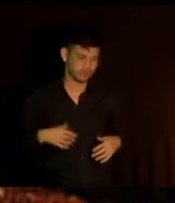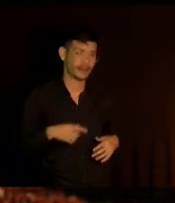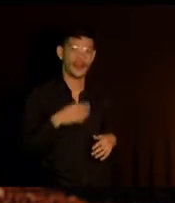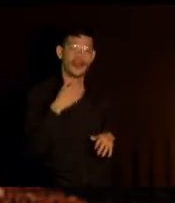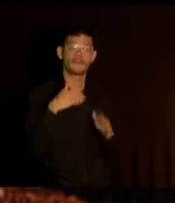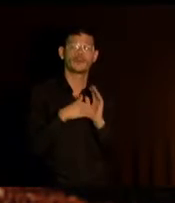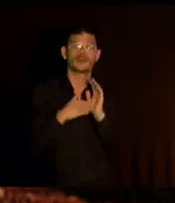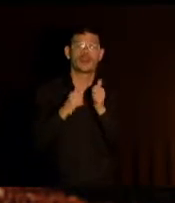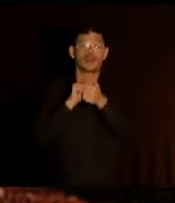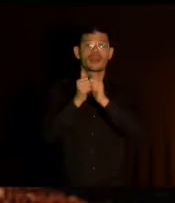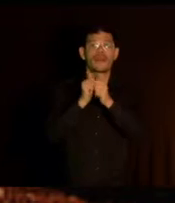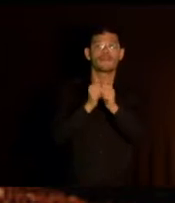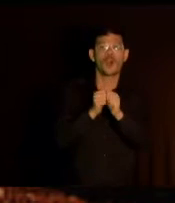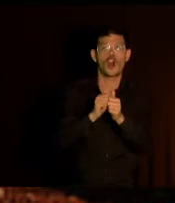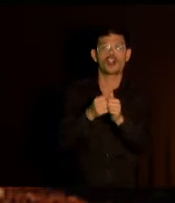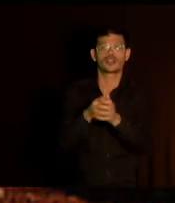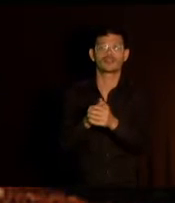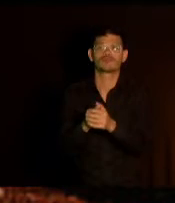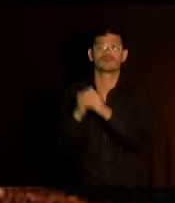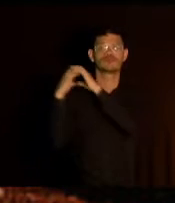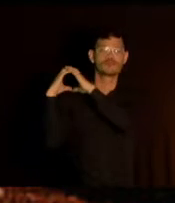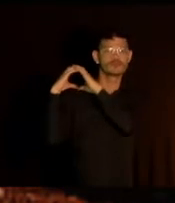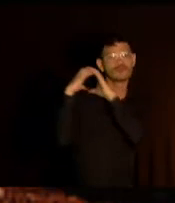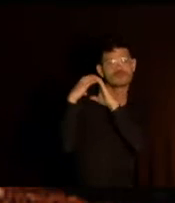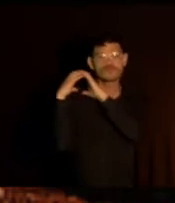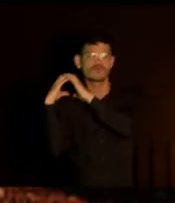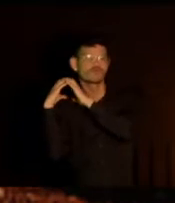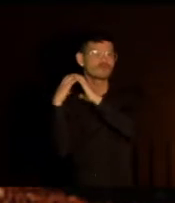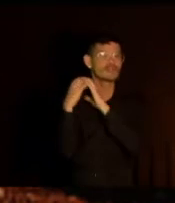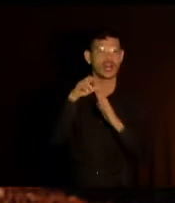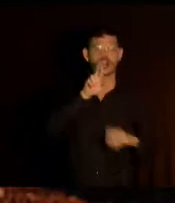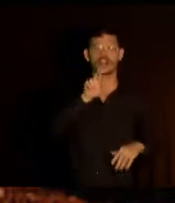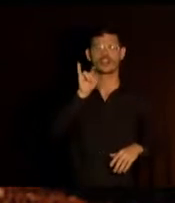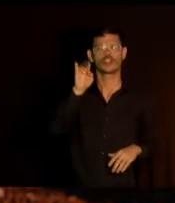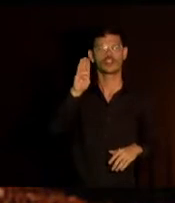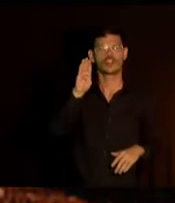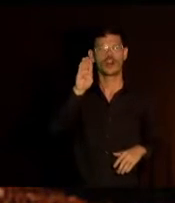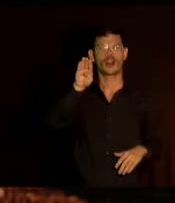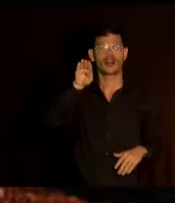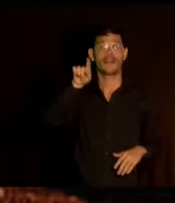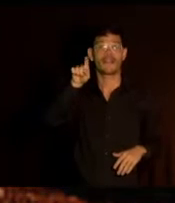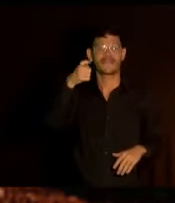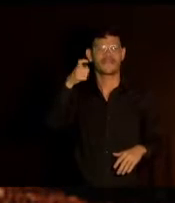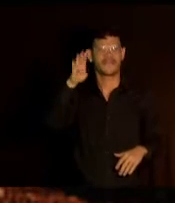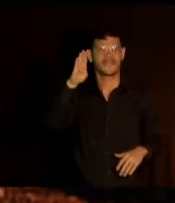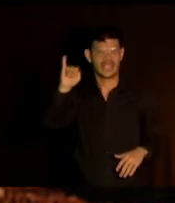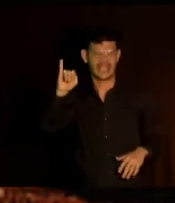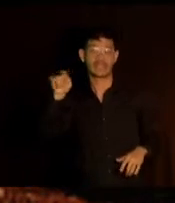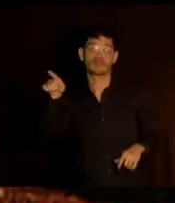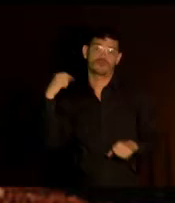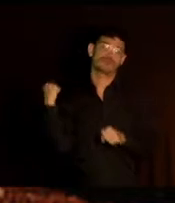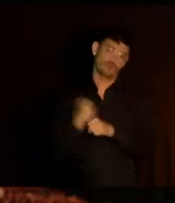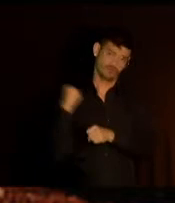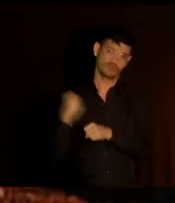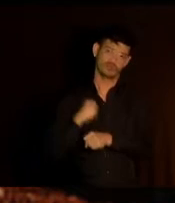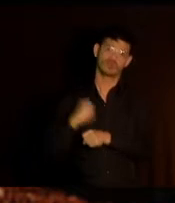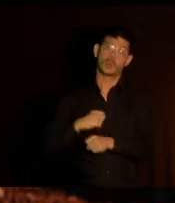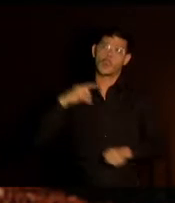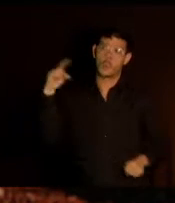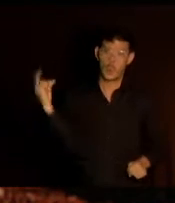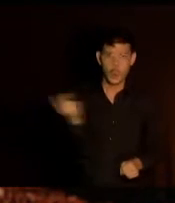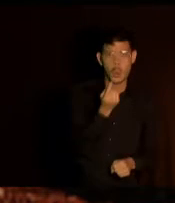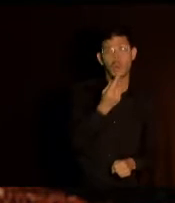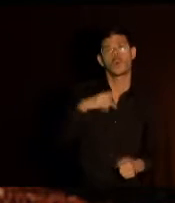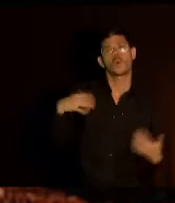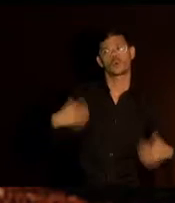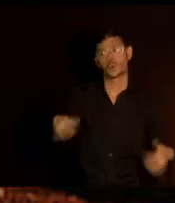rugby. Ellos han trabajado y lo han trabajado muy, muy fuerte y realmente estamos en